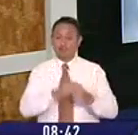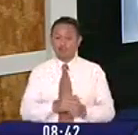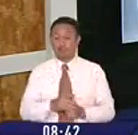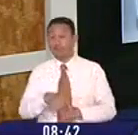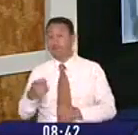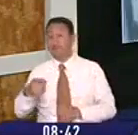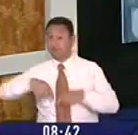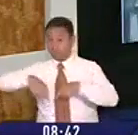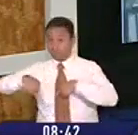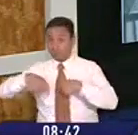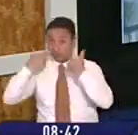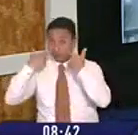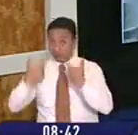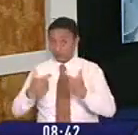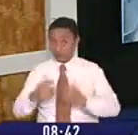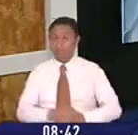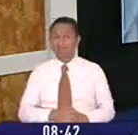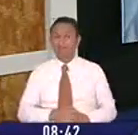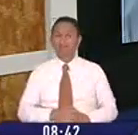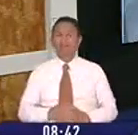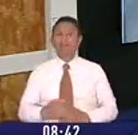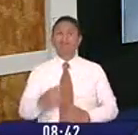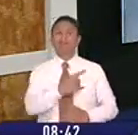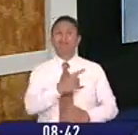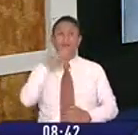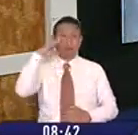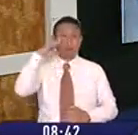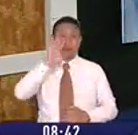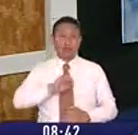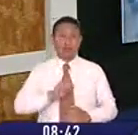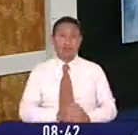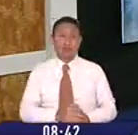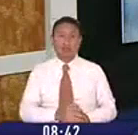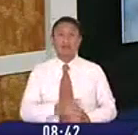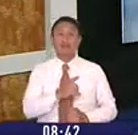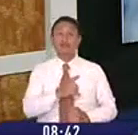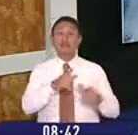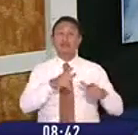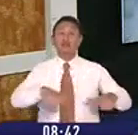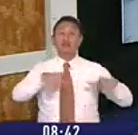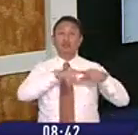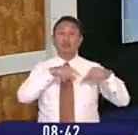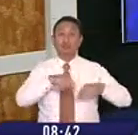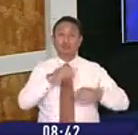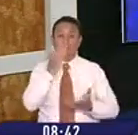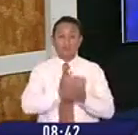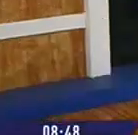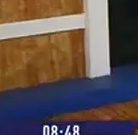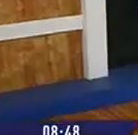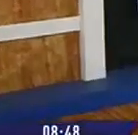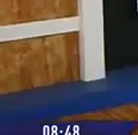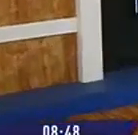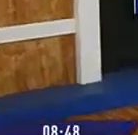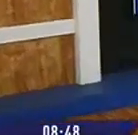otro también hay que fijarse, ¿no? Así, Marilyn Jaramillo, desde ese punto, vamos a una pausa, ya